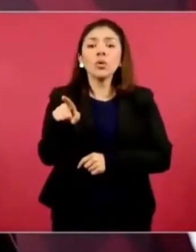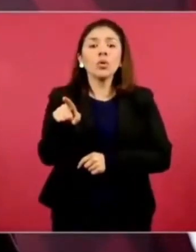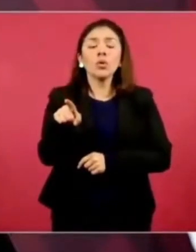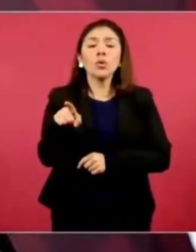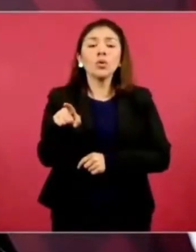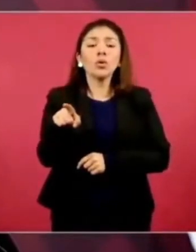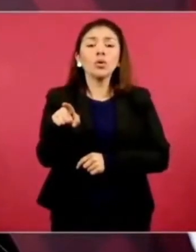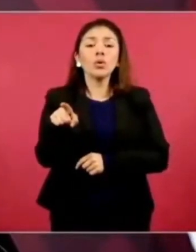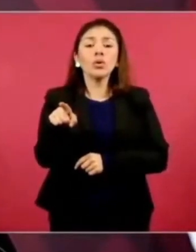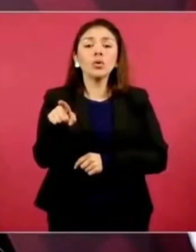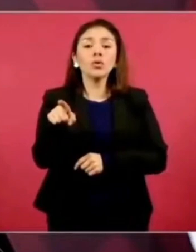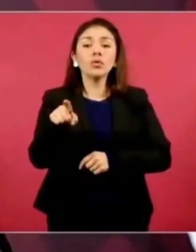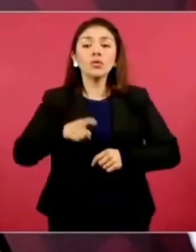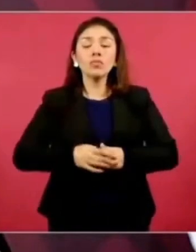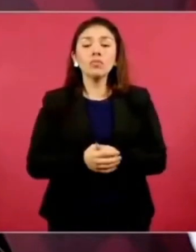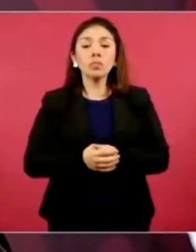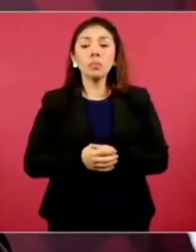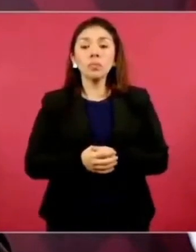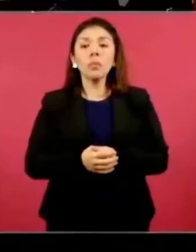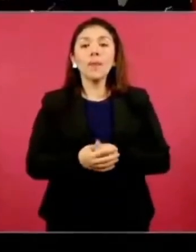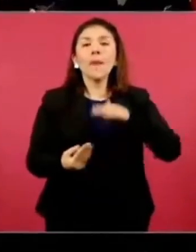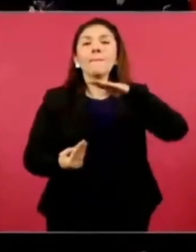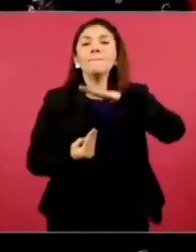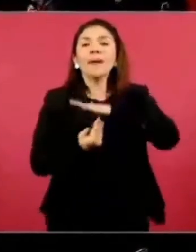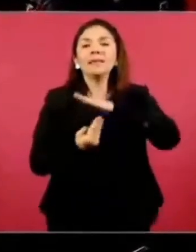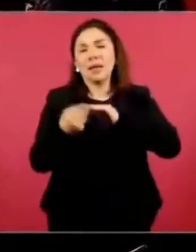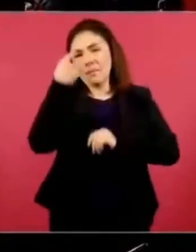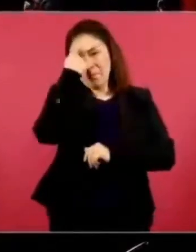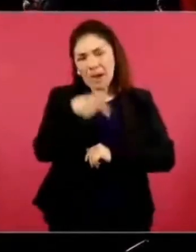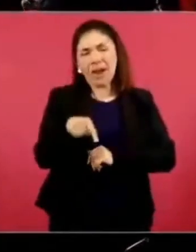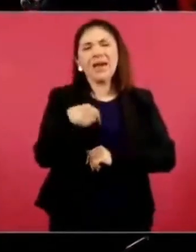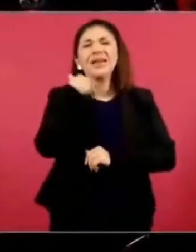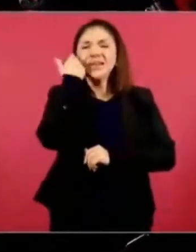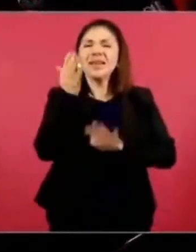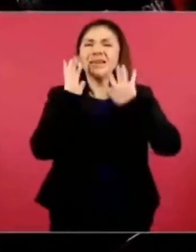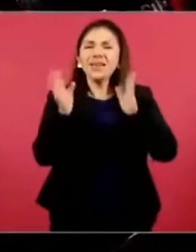de búsqueda de la paz en los estados,